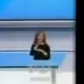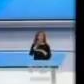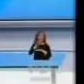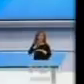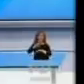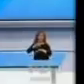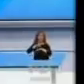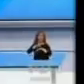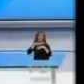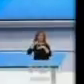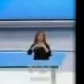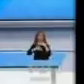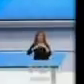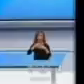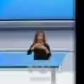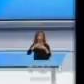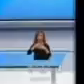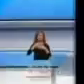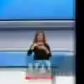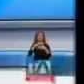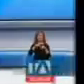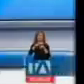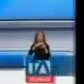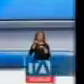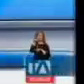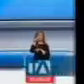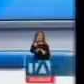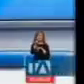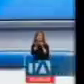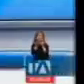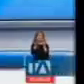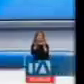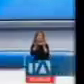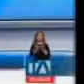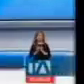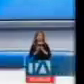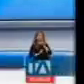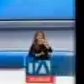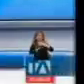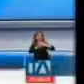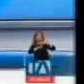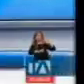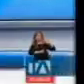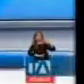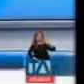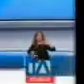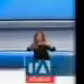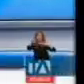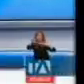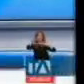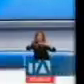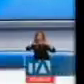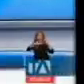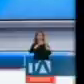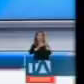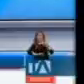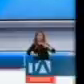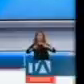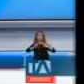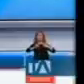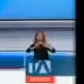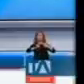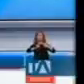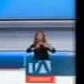del cierre del proceso de impugnaciones para el concurso de fiscal general se han presentado 3 en contra de Merck Benavides y 1 en contra de Juan